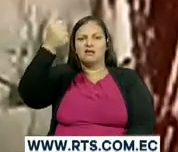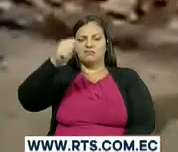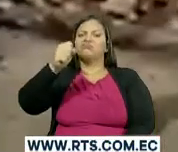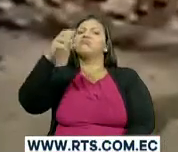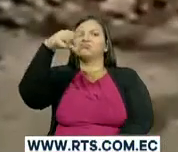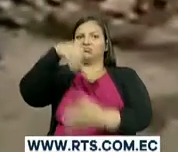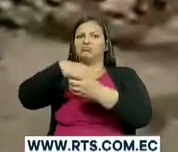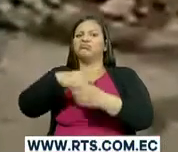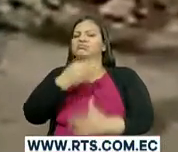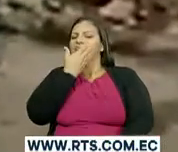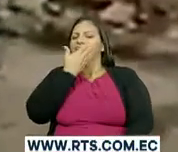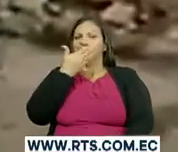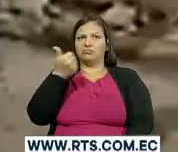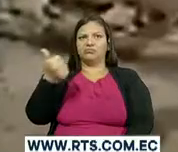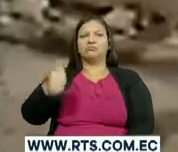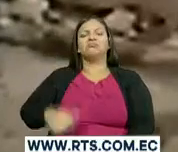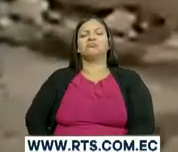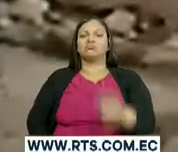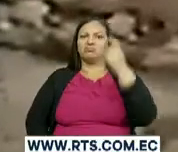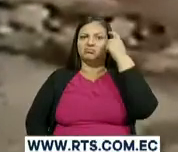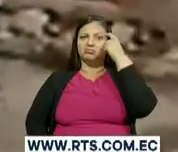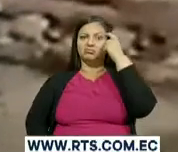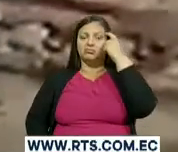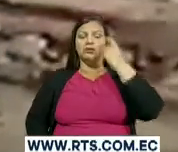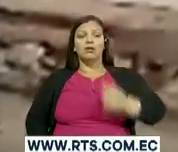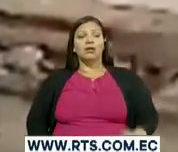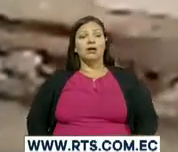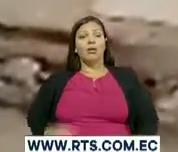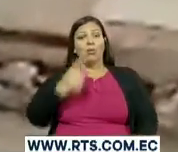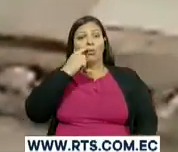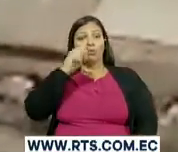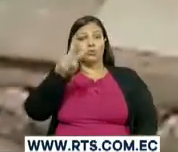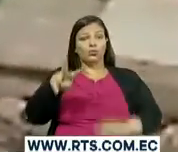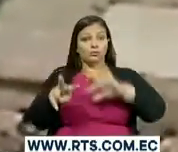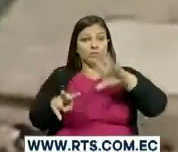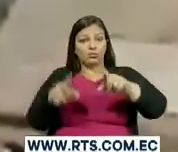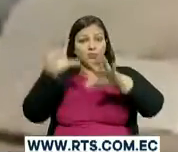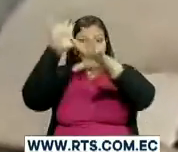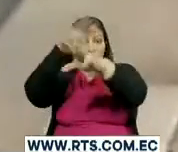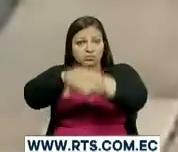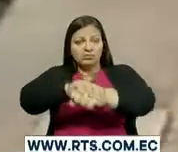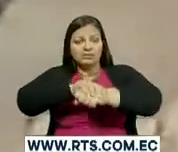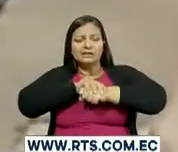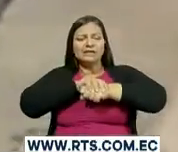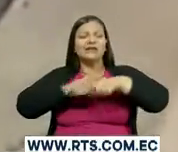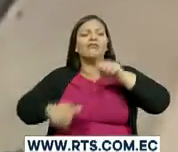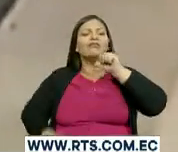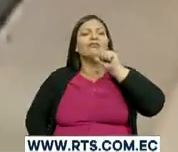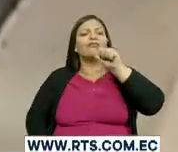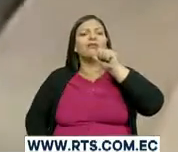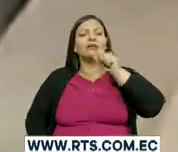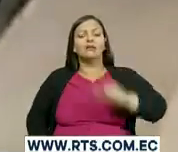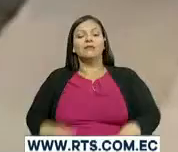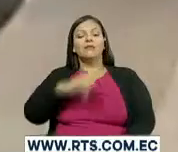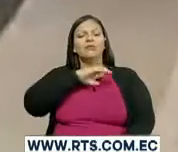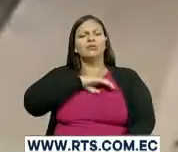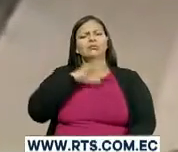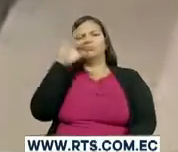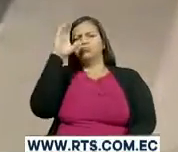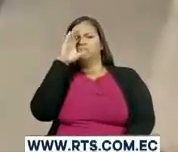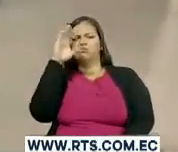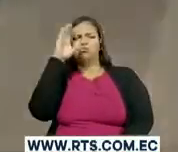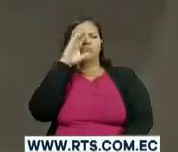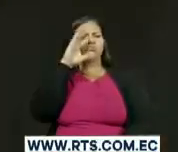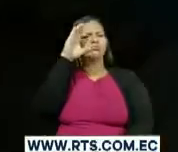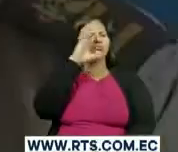sido capturados. La policía realiza trabajos investigativos para localizarlos. La policía judicial está teniendo información, ocultando